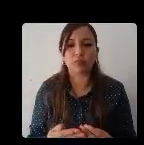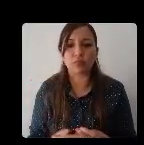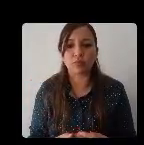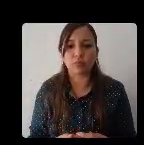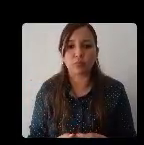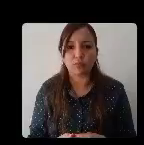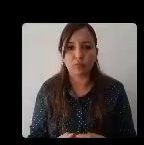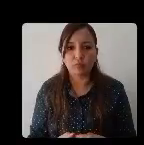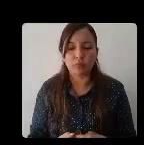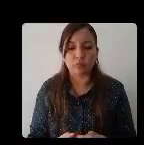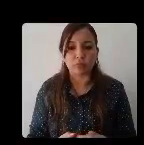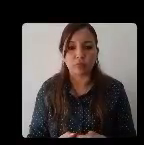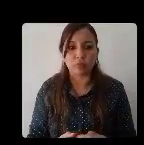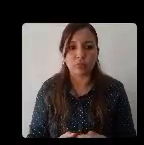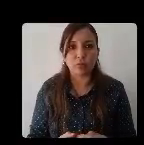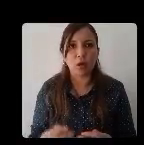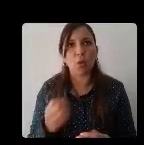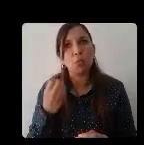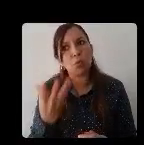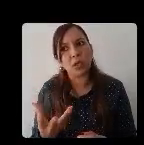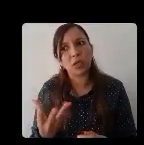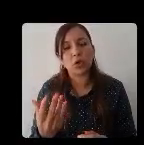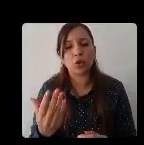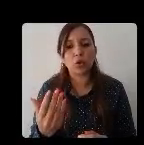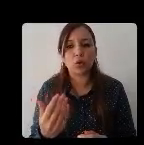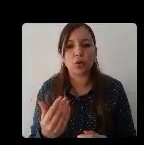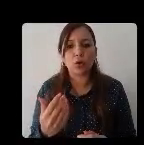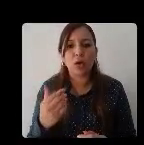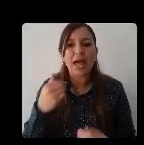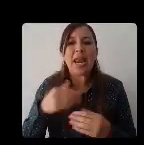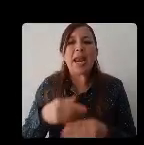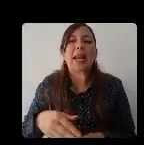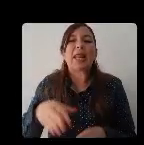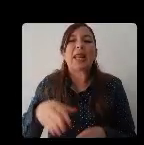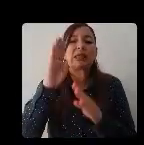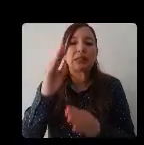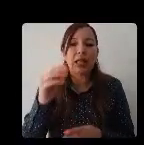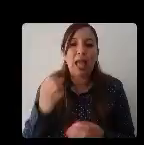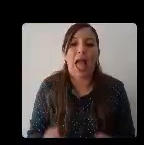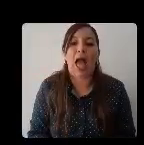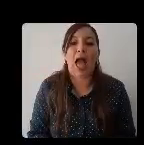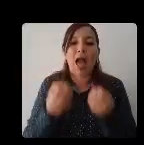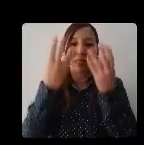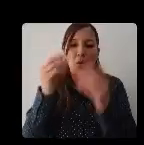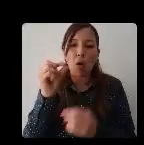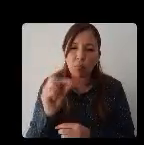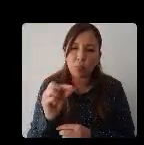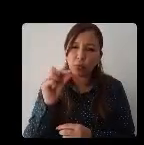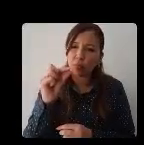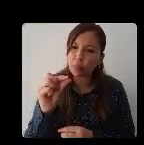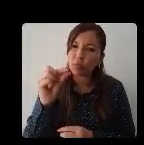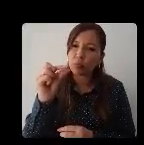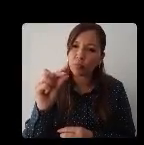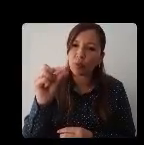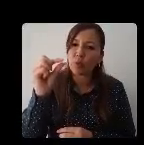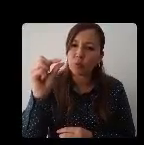y para eso nosotros hemos tenido que elaborar nuestro plan de vigilancia, gracias al proyecto al financiamiento